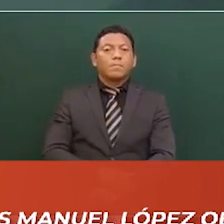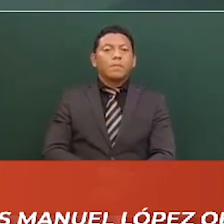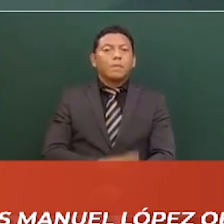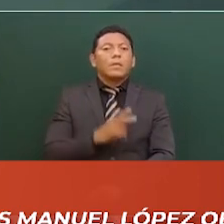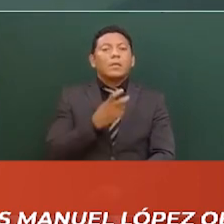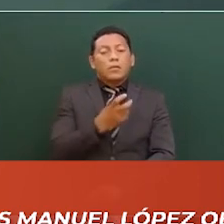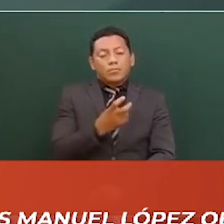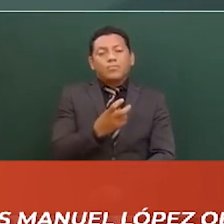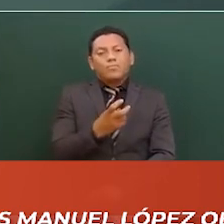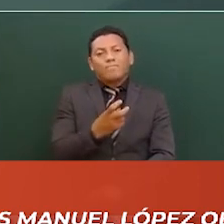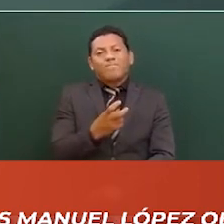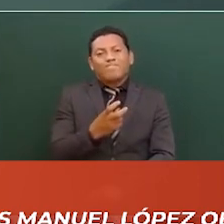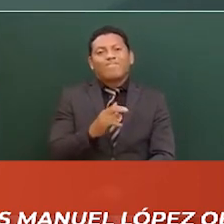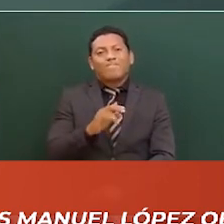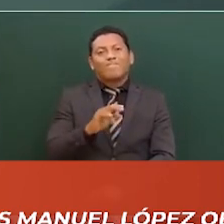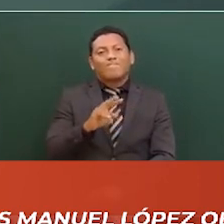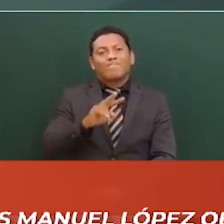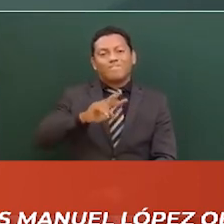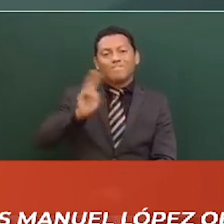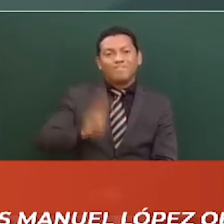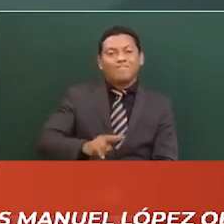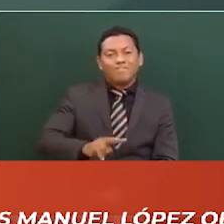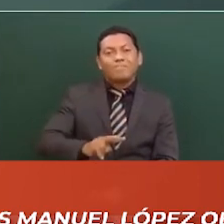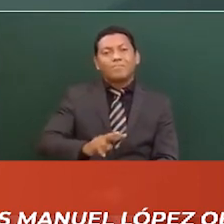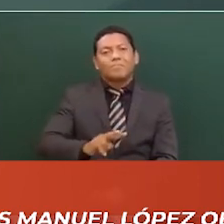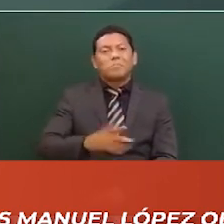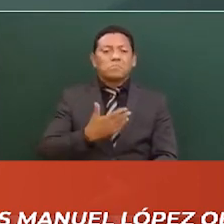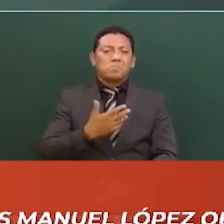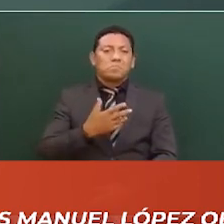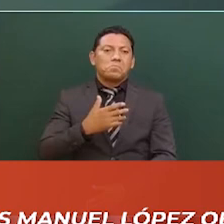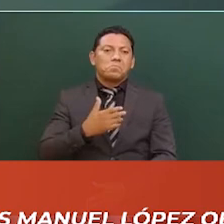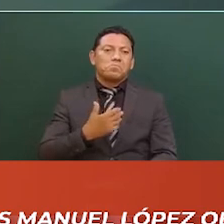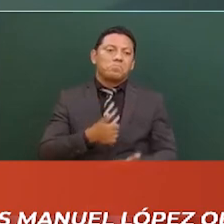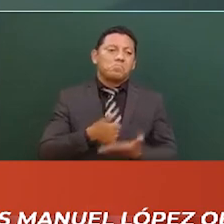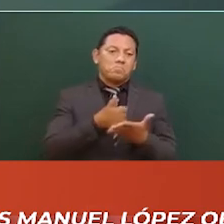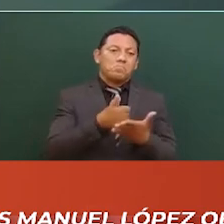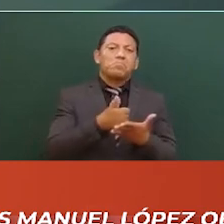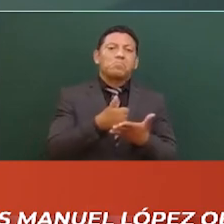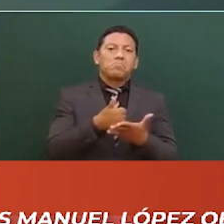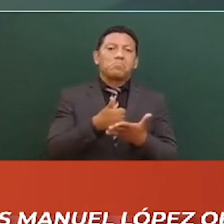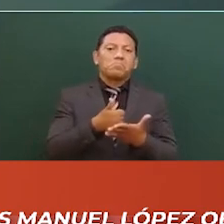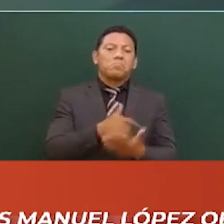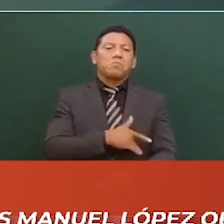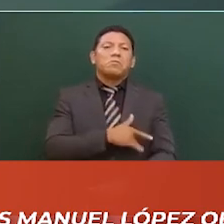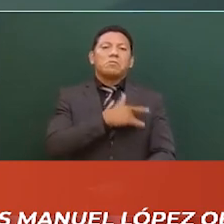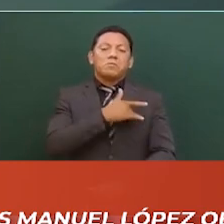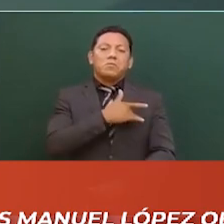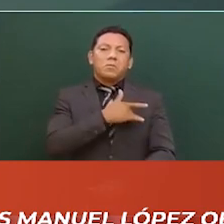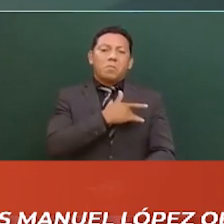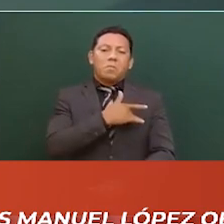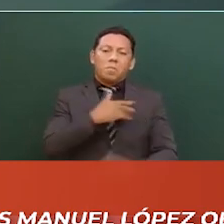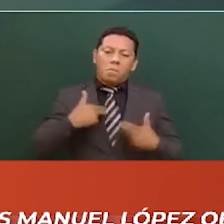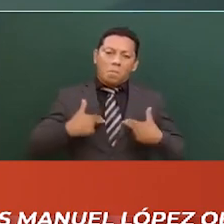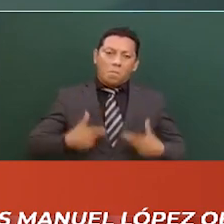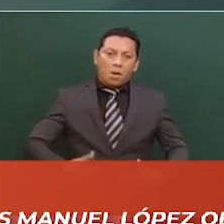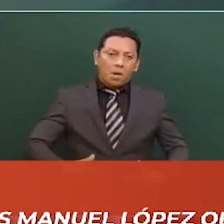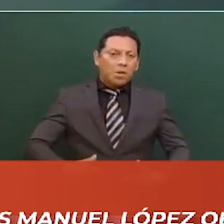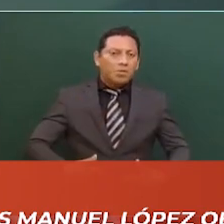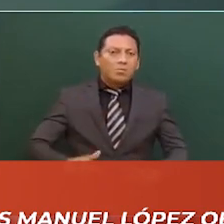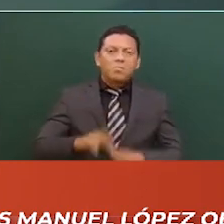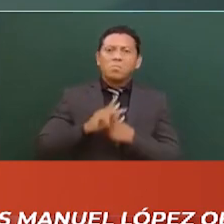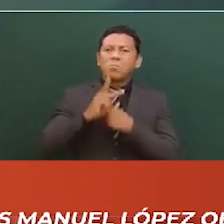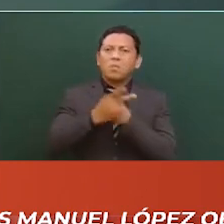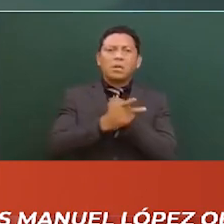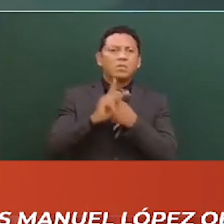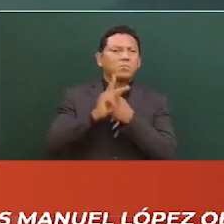Eso sería un gesto verdaderamente humanitario. Ningún